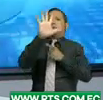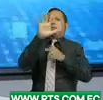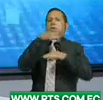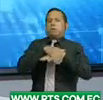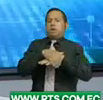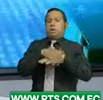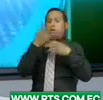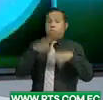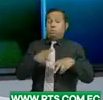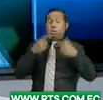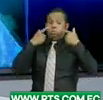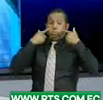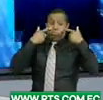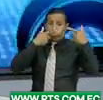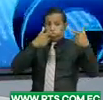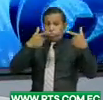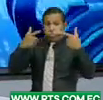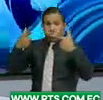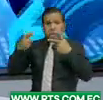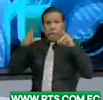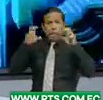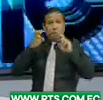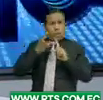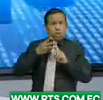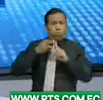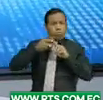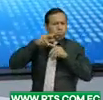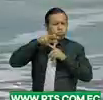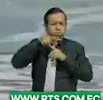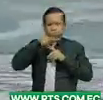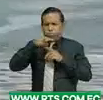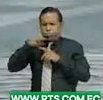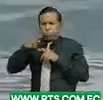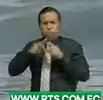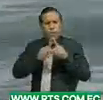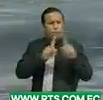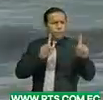constantemente vigilados por la aplicación Distanciados.